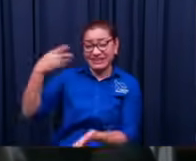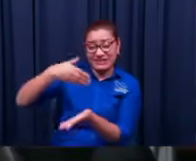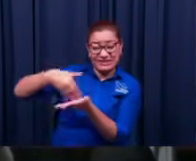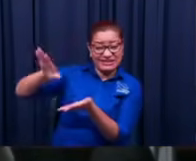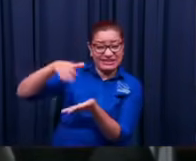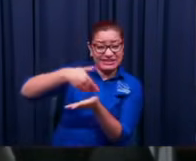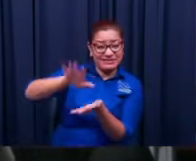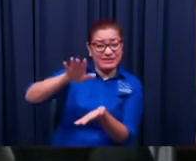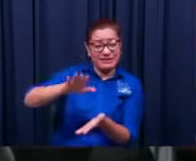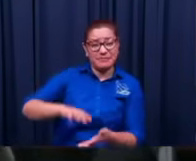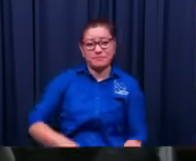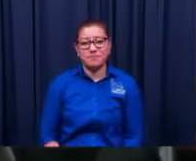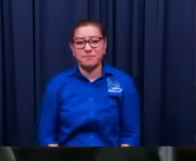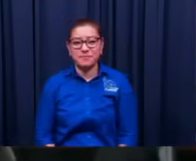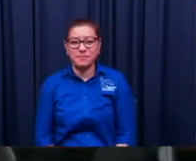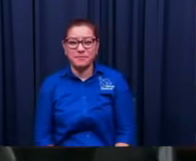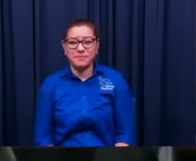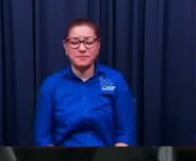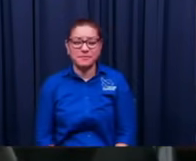Se va.